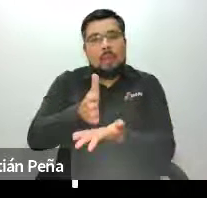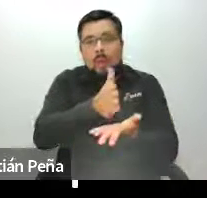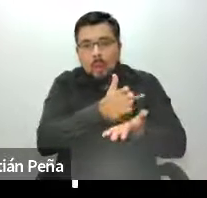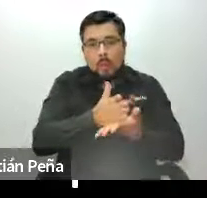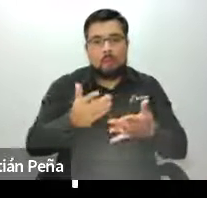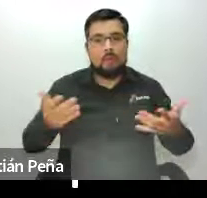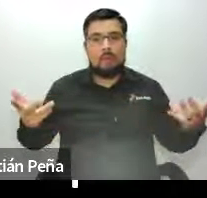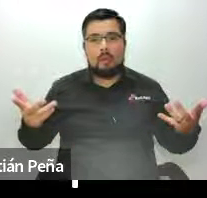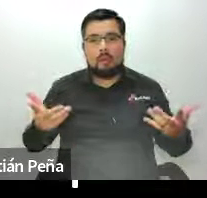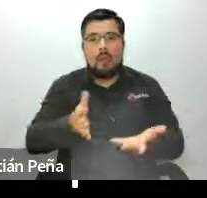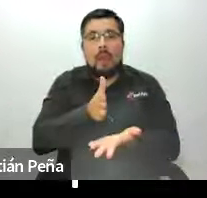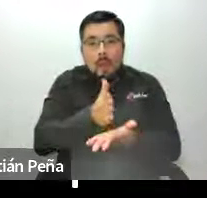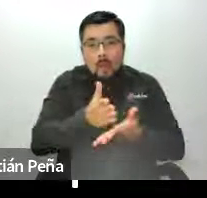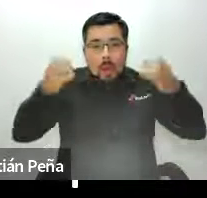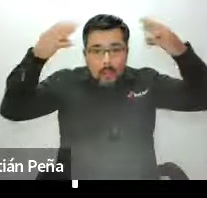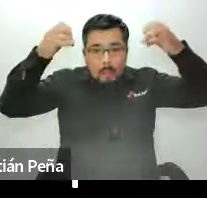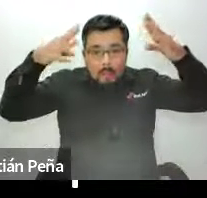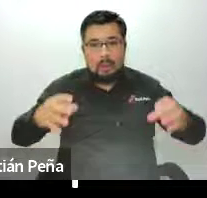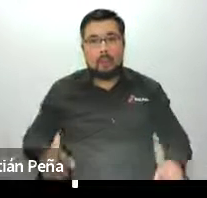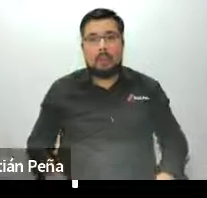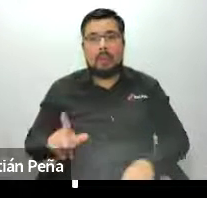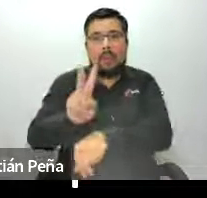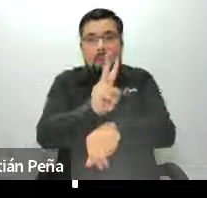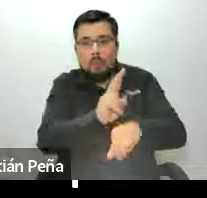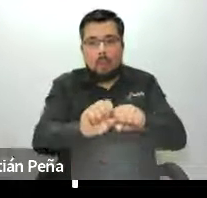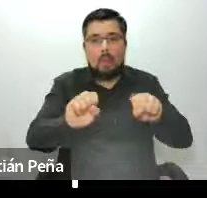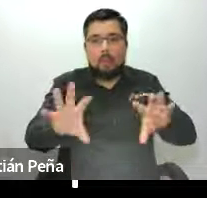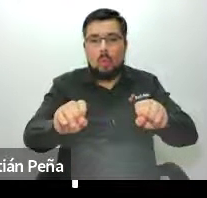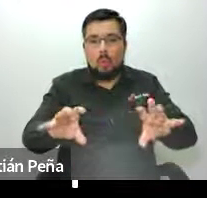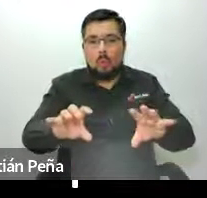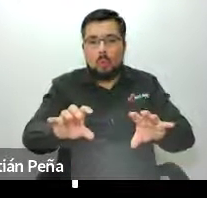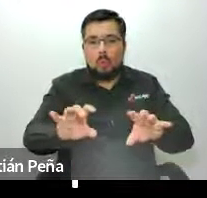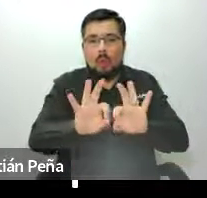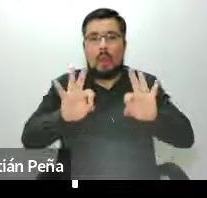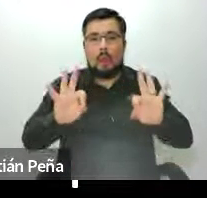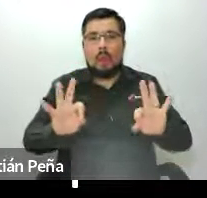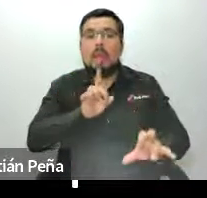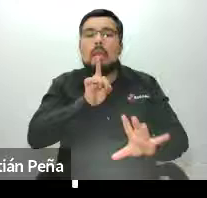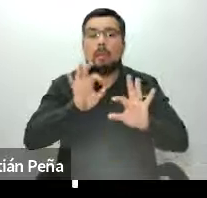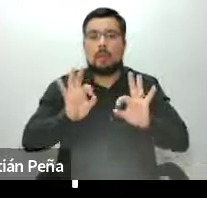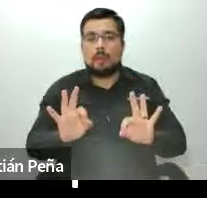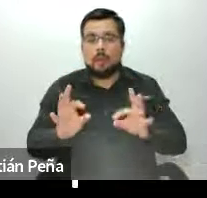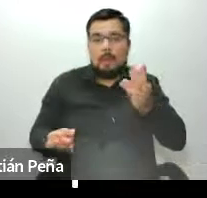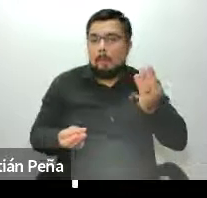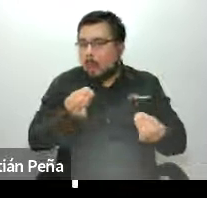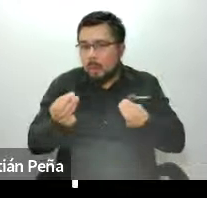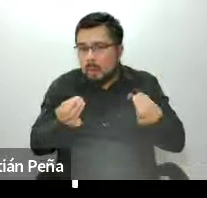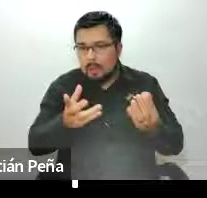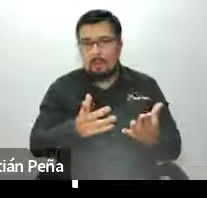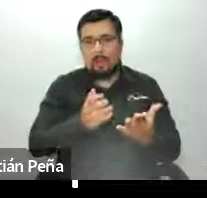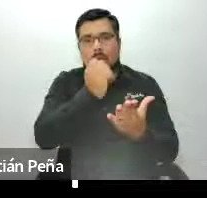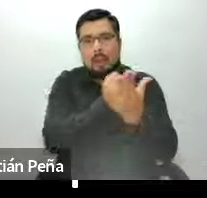de educación diferencial, porque es un insumo clave. Pero ¿qué pasaba con la certificación del aprendizaje, ¿no? ¿Qué pasaba con aquellos